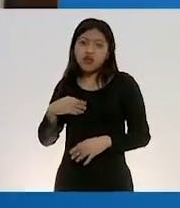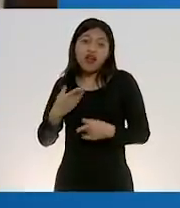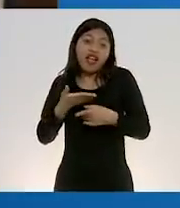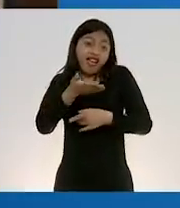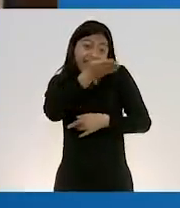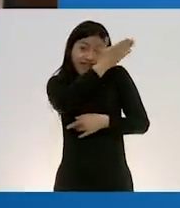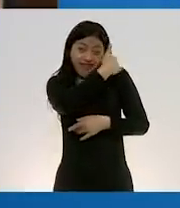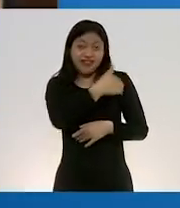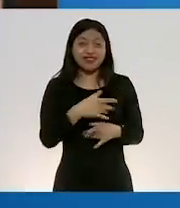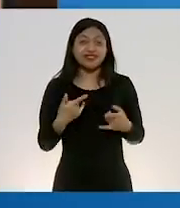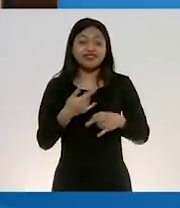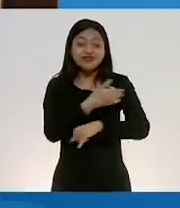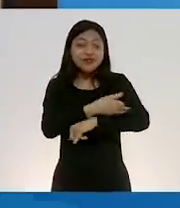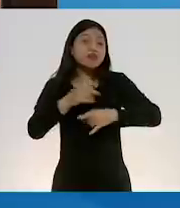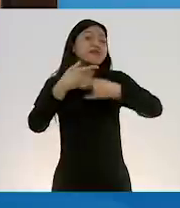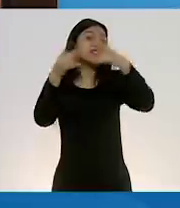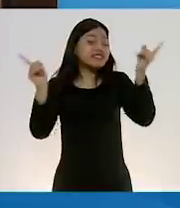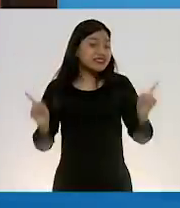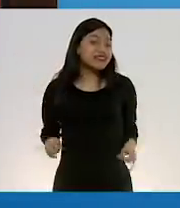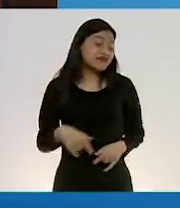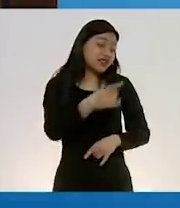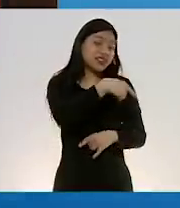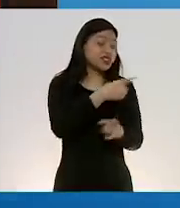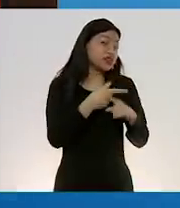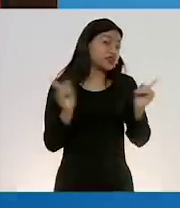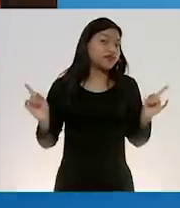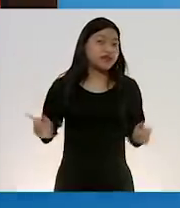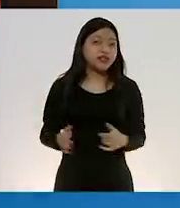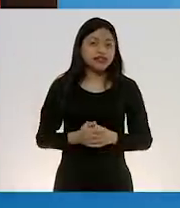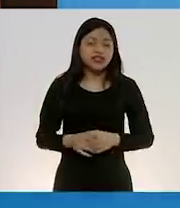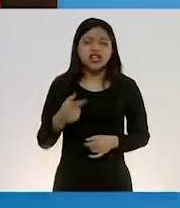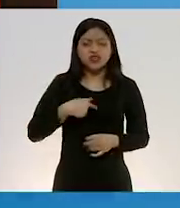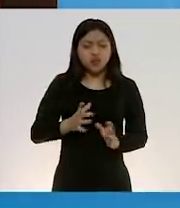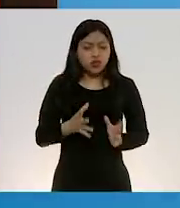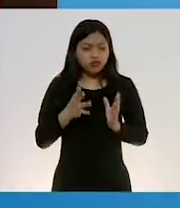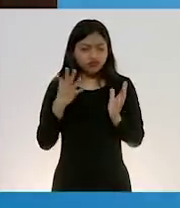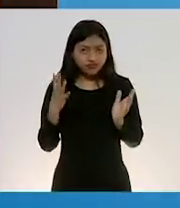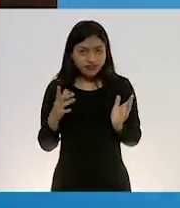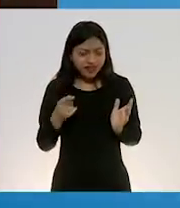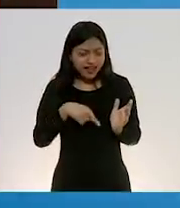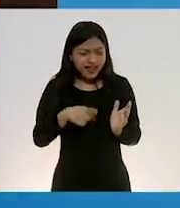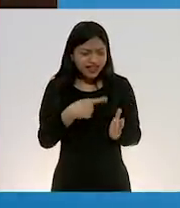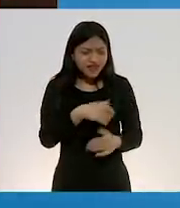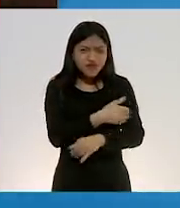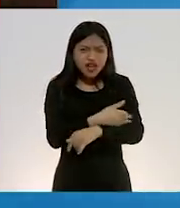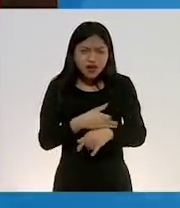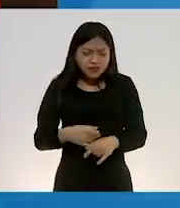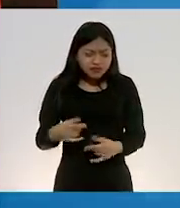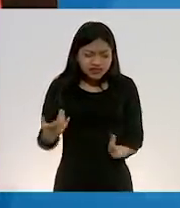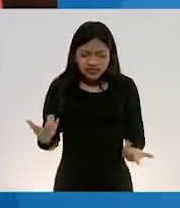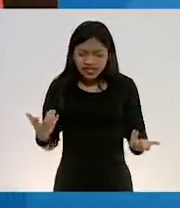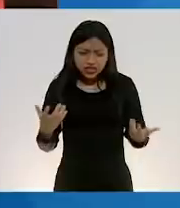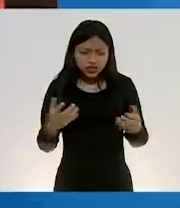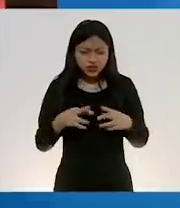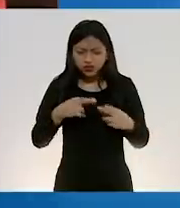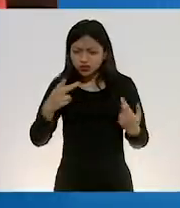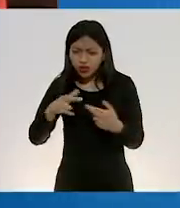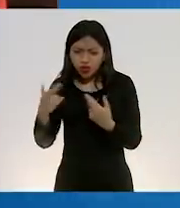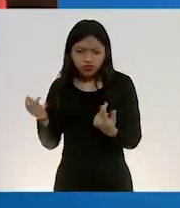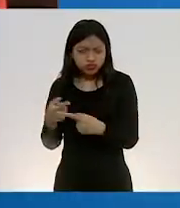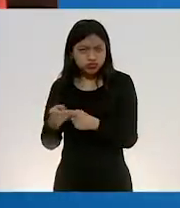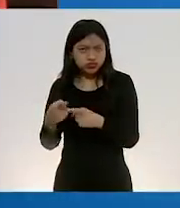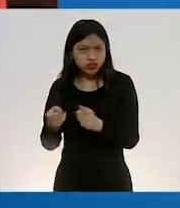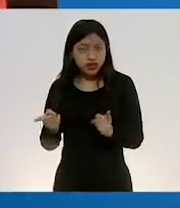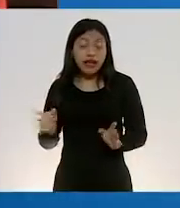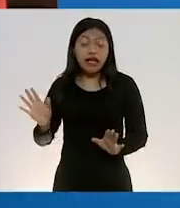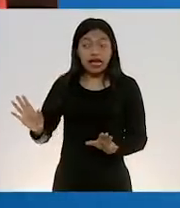Mi gran sorpresa fue encontrarme la proporción de familias complejas que me encontré,